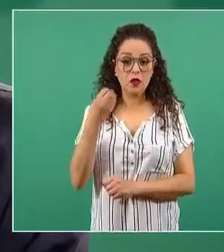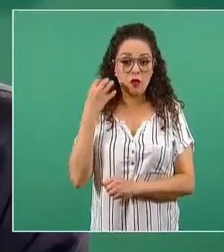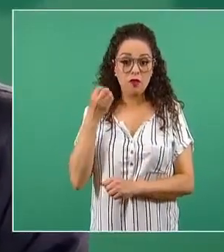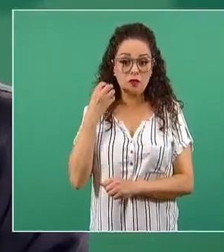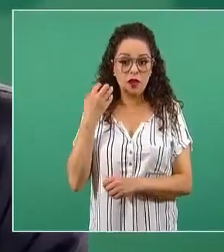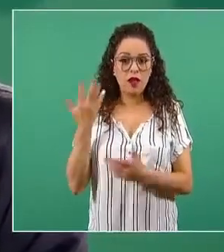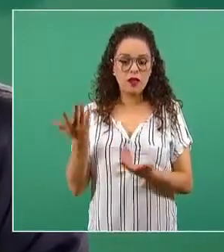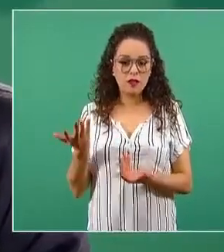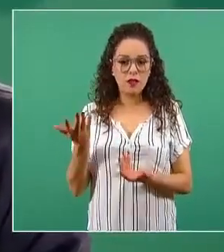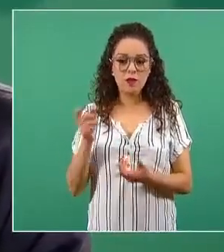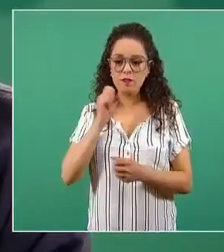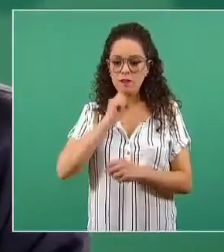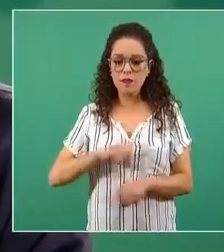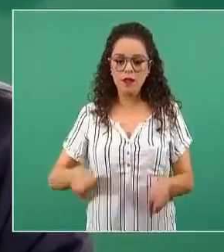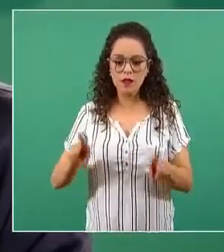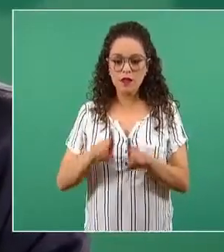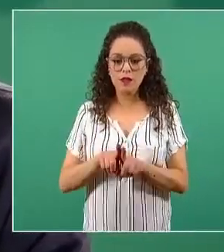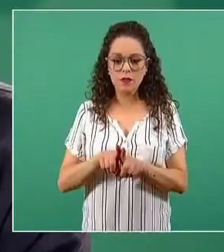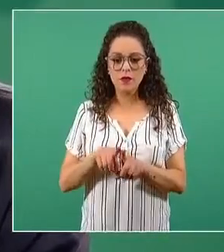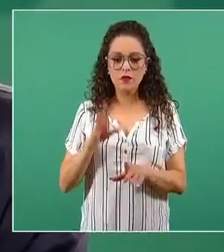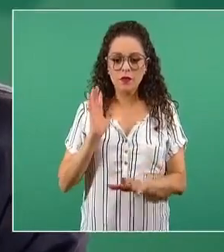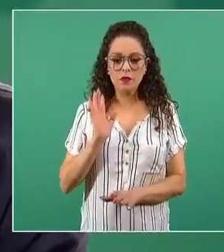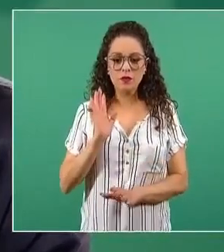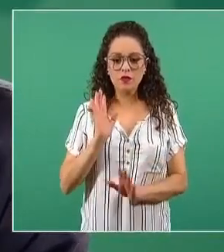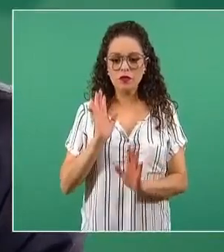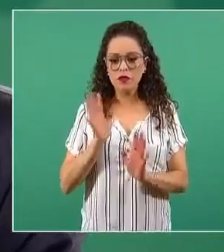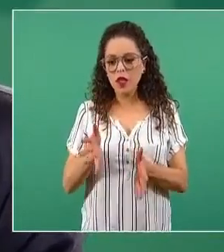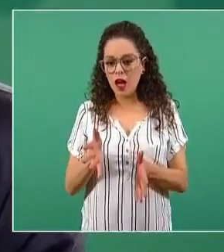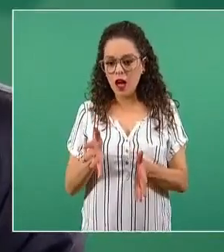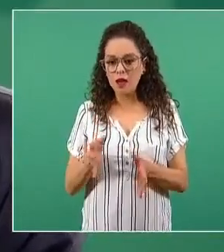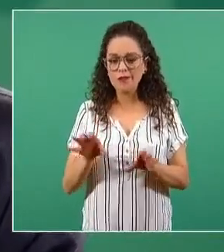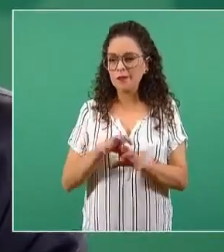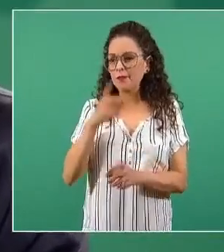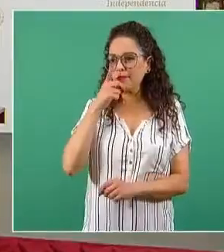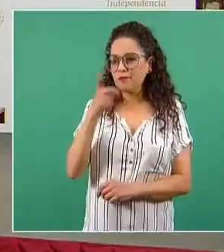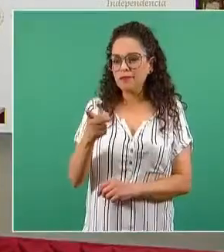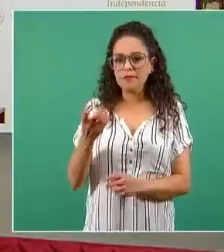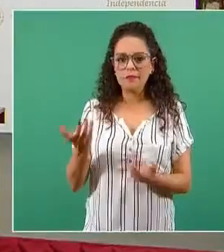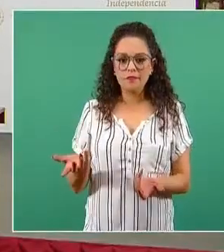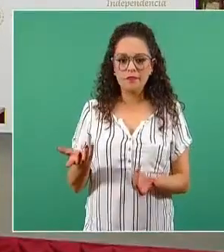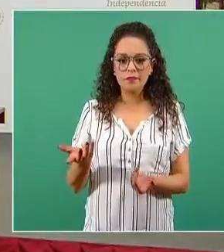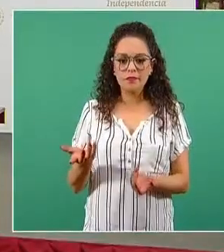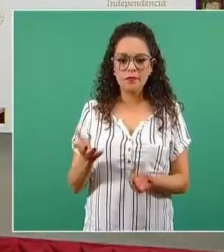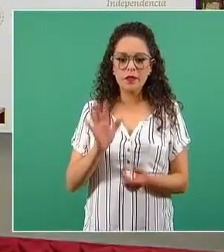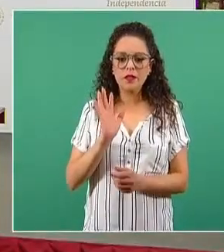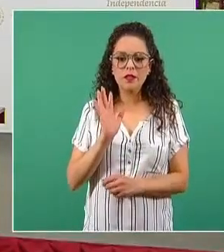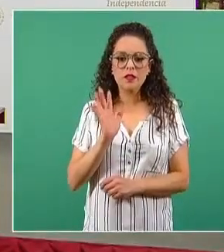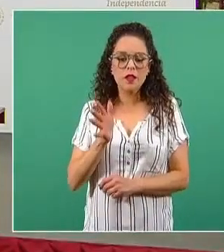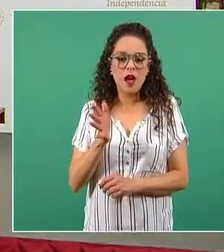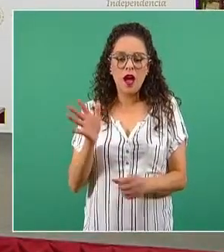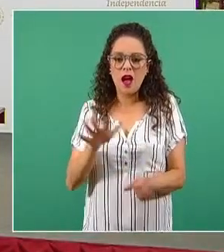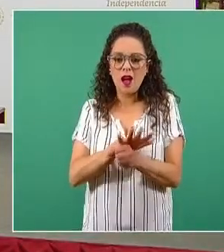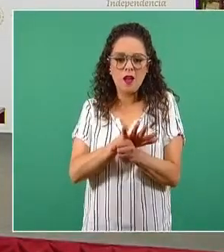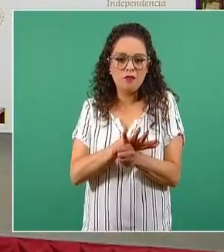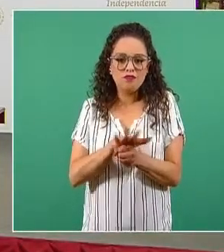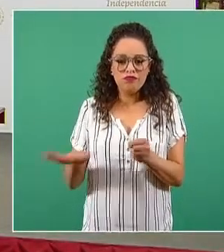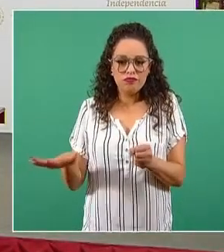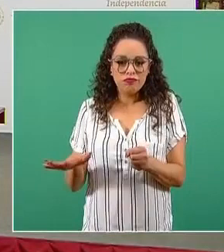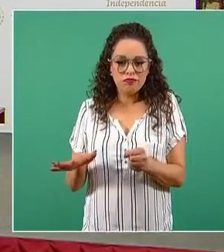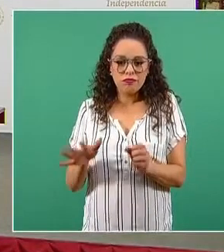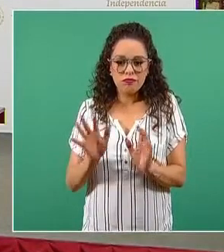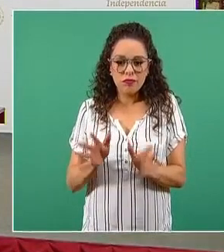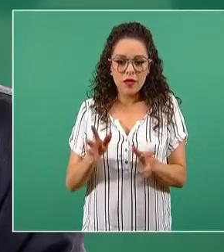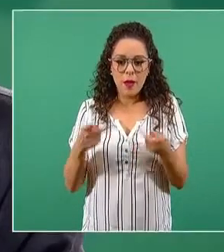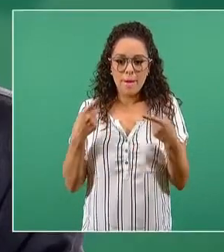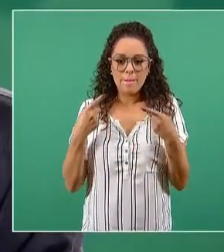también obviamente llega a su punto de, vamos a decir, saturación, agotamiento. La audiencia que